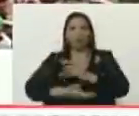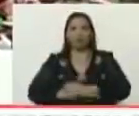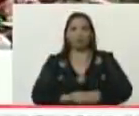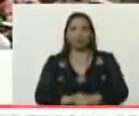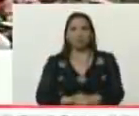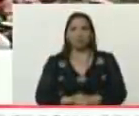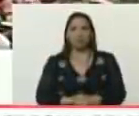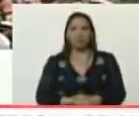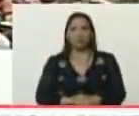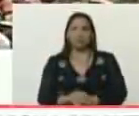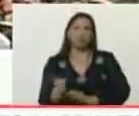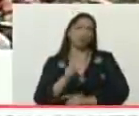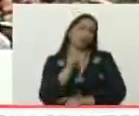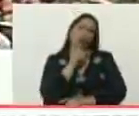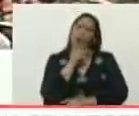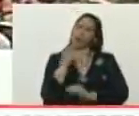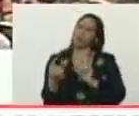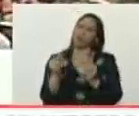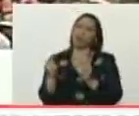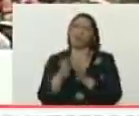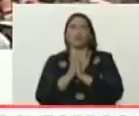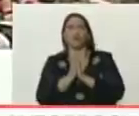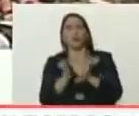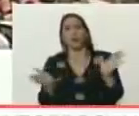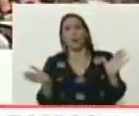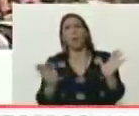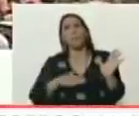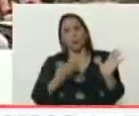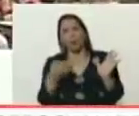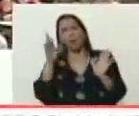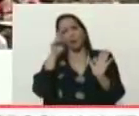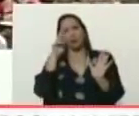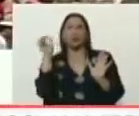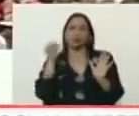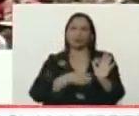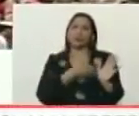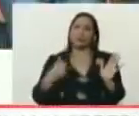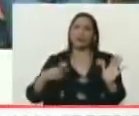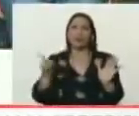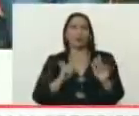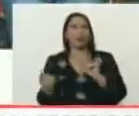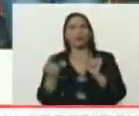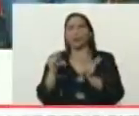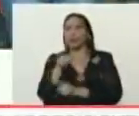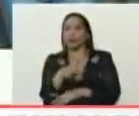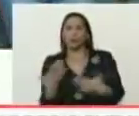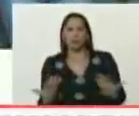¿Qué van a discutir, por favor? Le podemos dar la razón si quieren, pero no discutan eso.